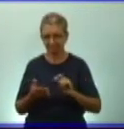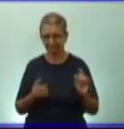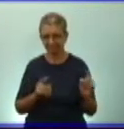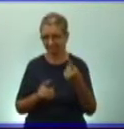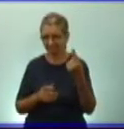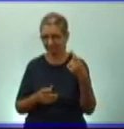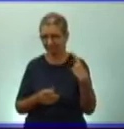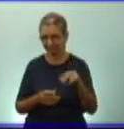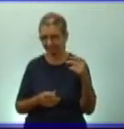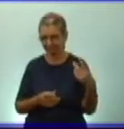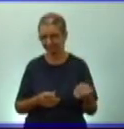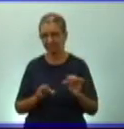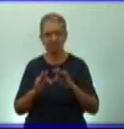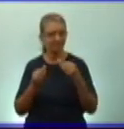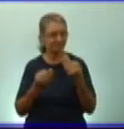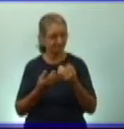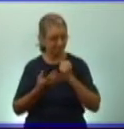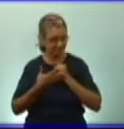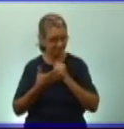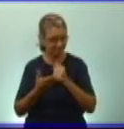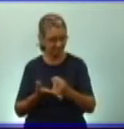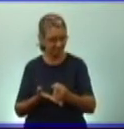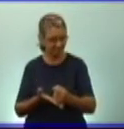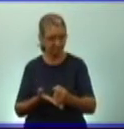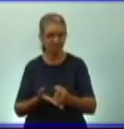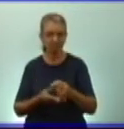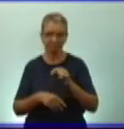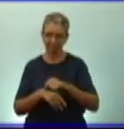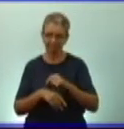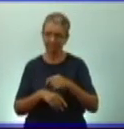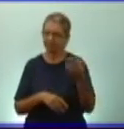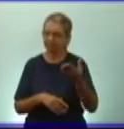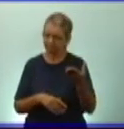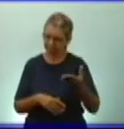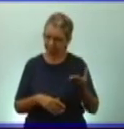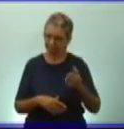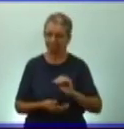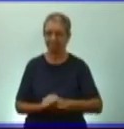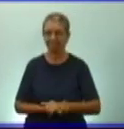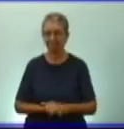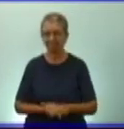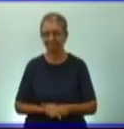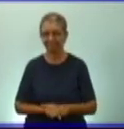ejercicio. La familia puede ayudar en este momento para que sea de forma más ágil.